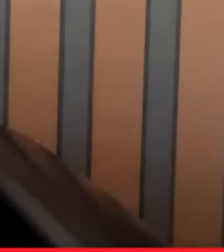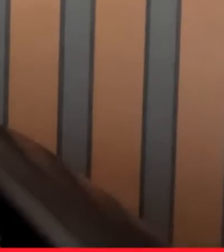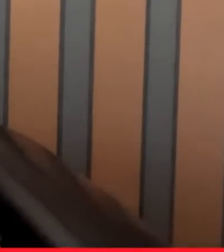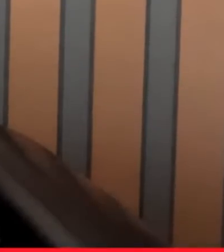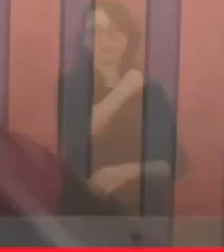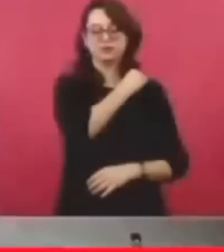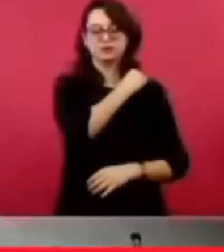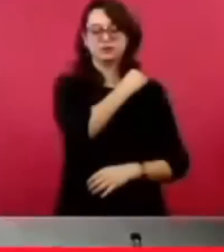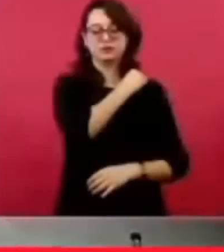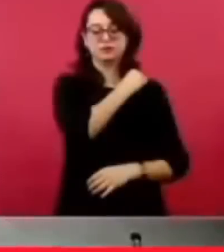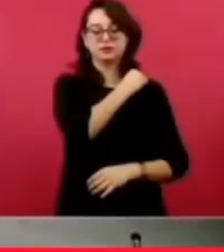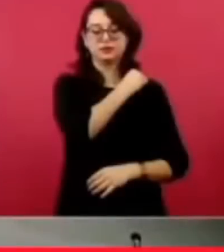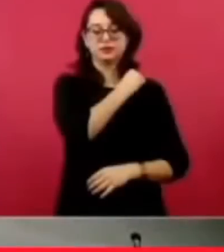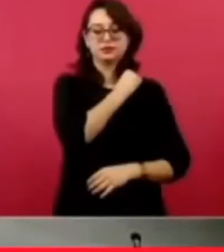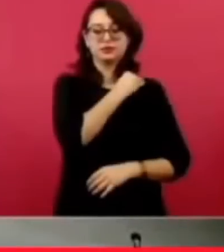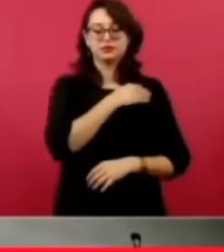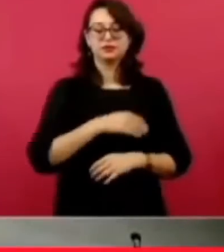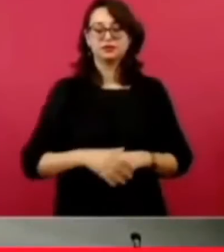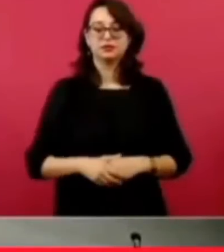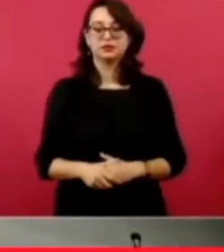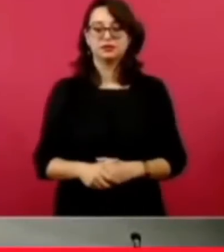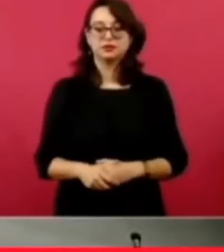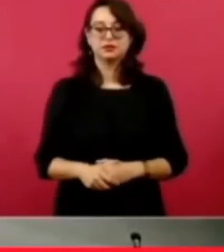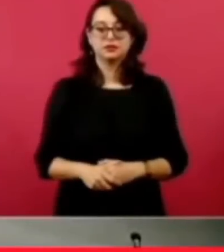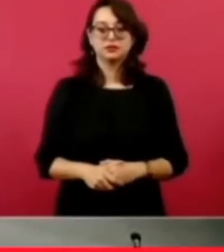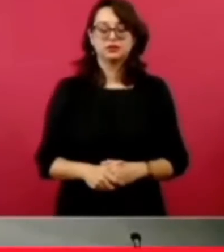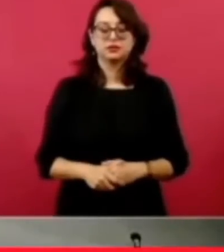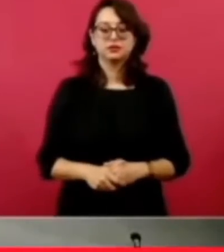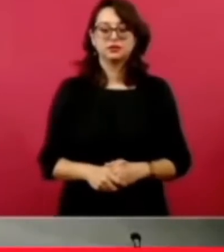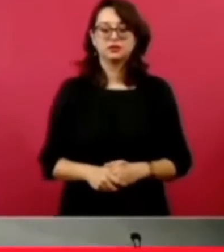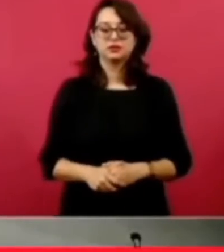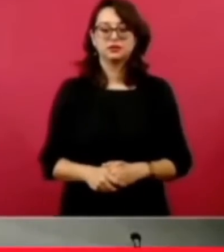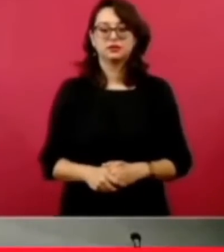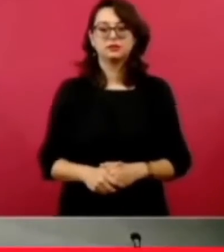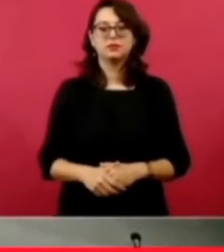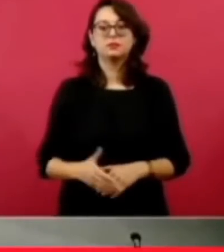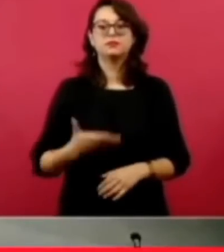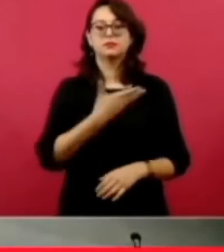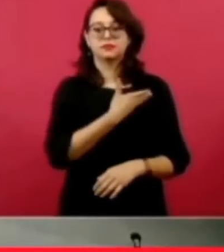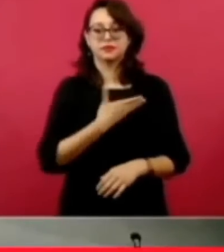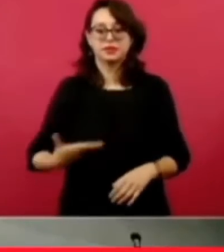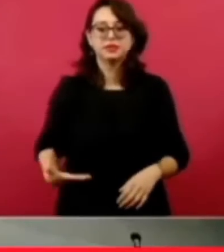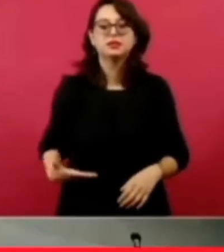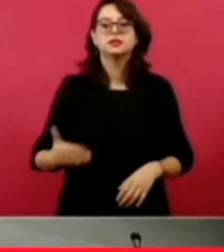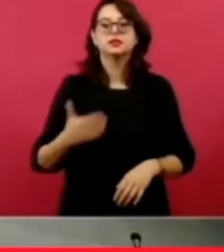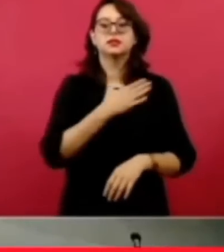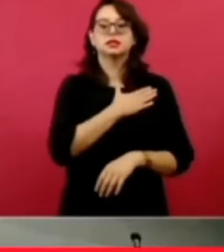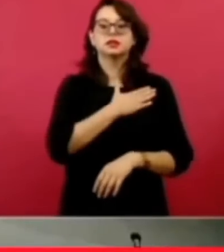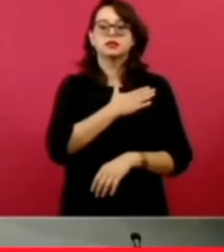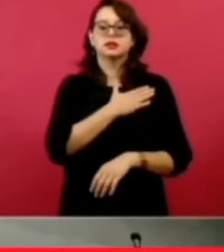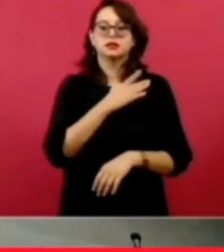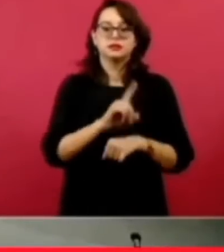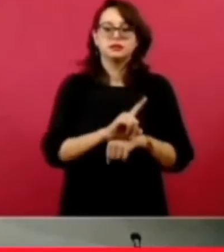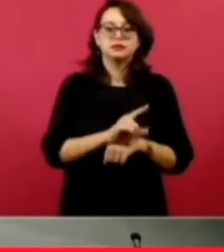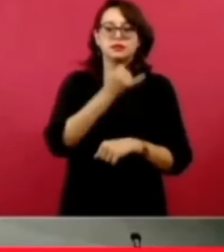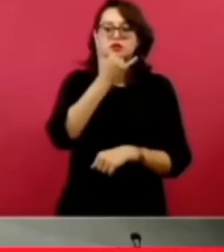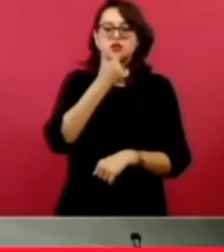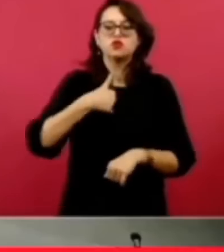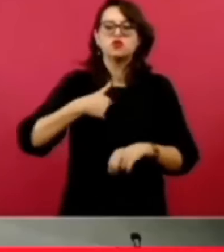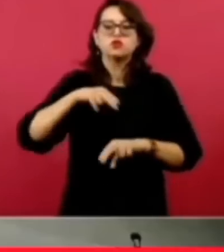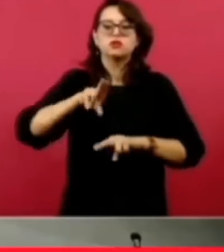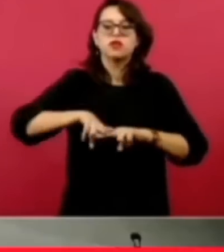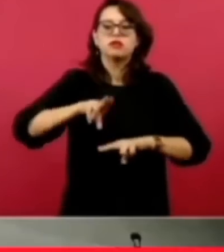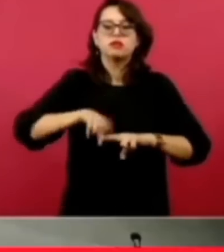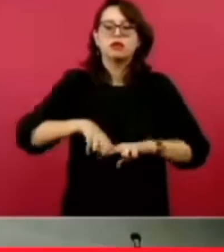una zancadilla. Gracias, señor presidente. Una disculpa por no pararme para no entorpecer la imagen. Un